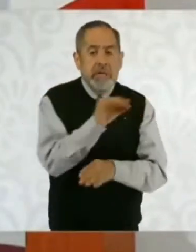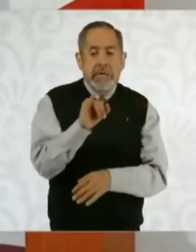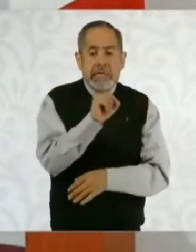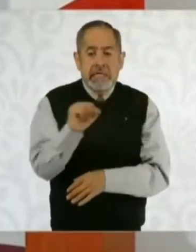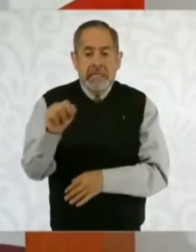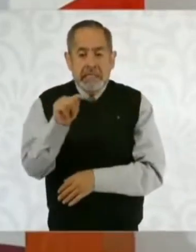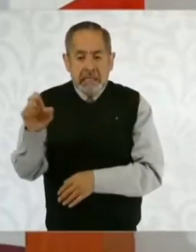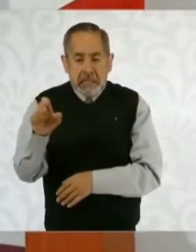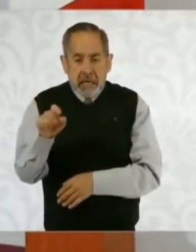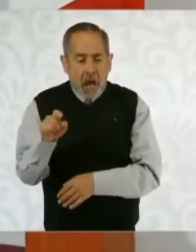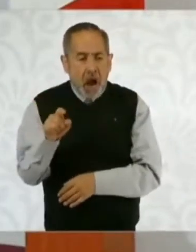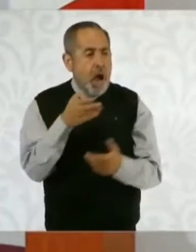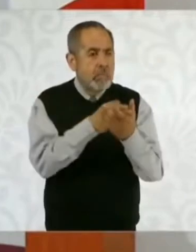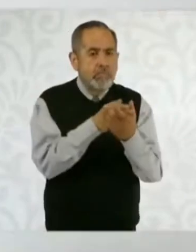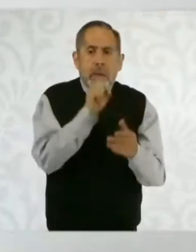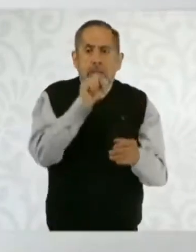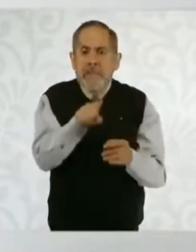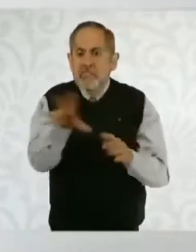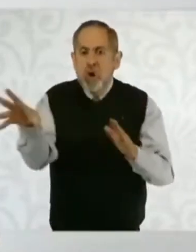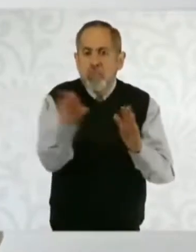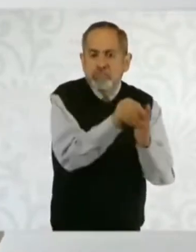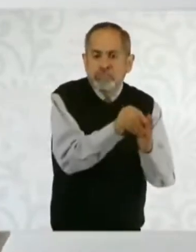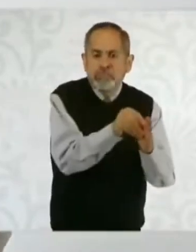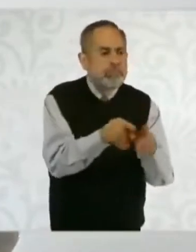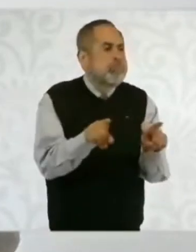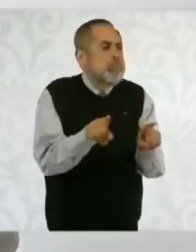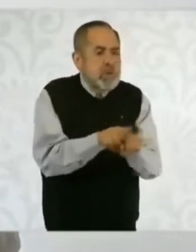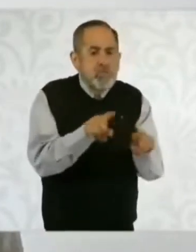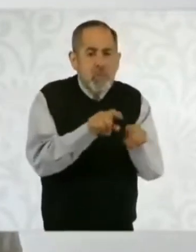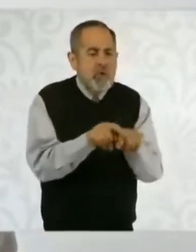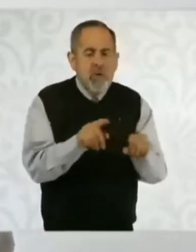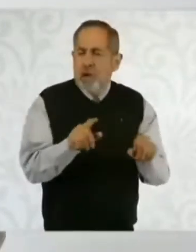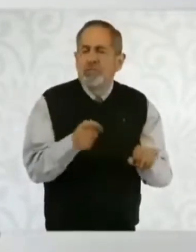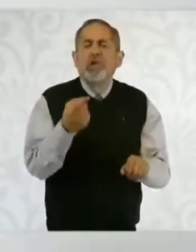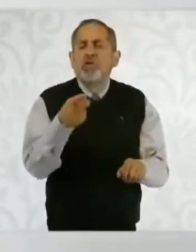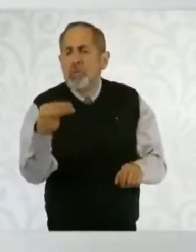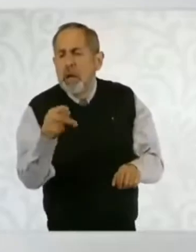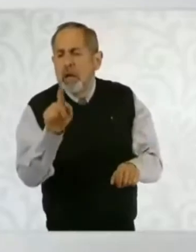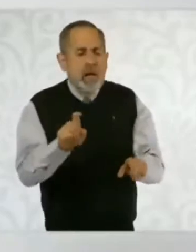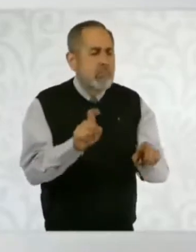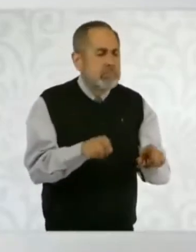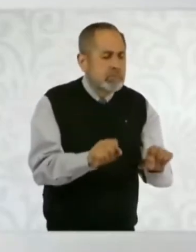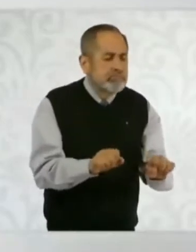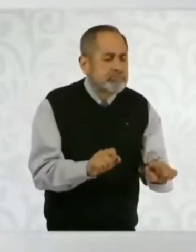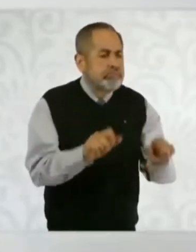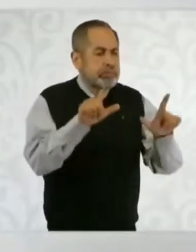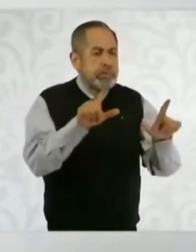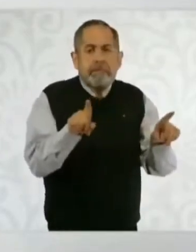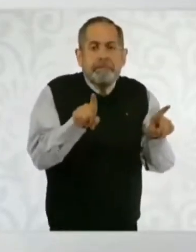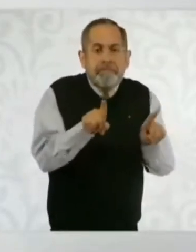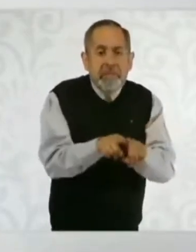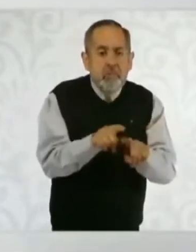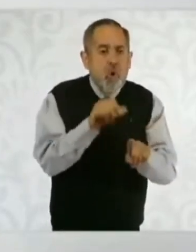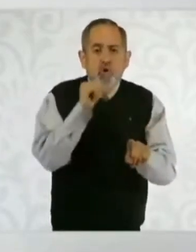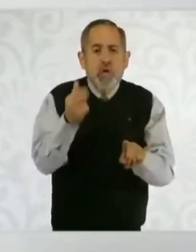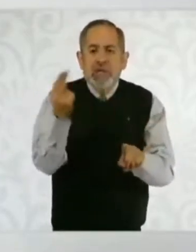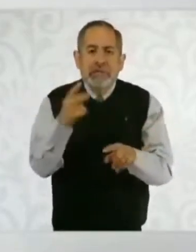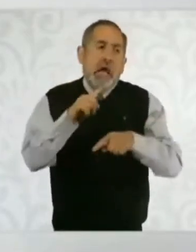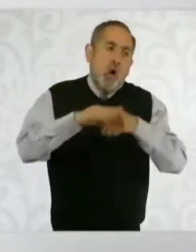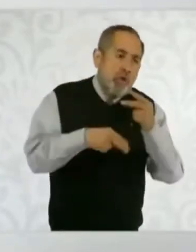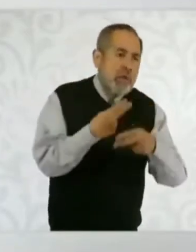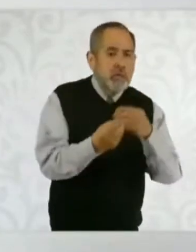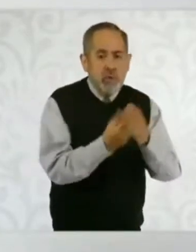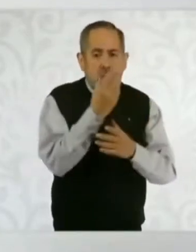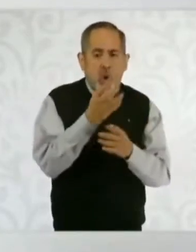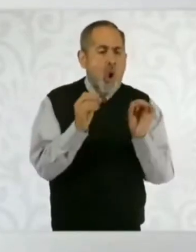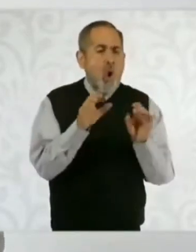O mejor aún, en el caso del IMSS Bienestar, las personas a lo largo de su vida entran y salen a la seguridad social y en ese sentido cambian de